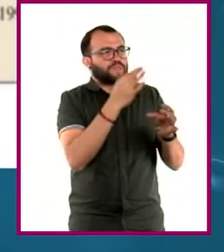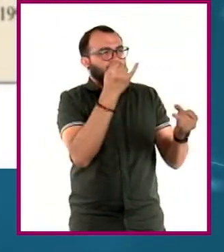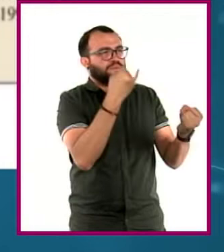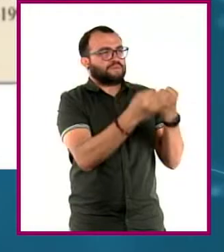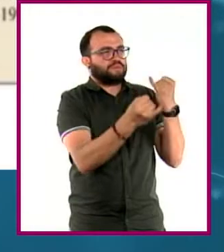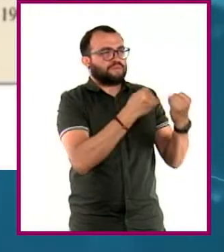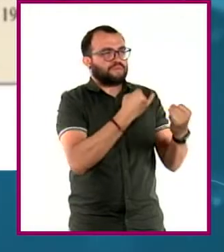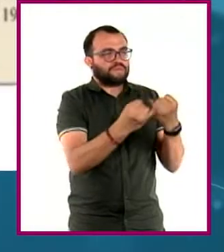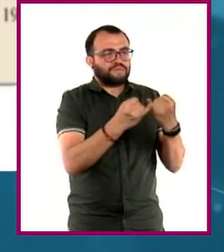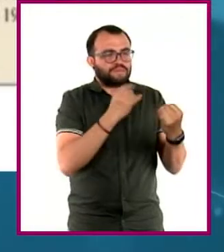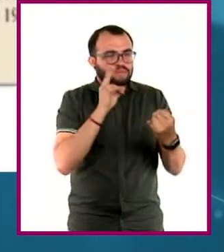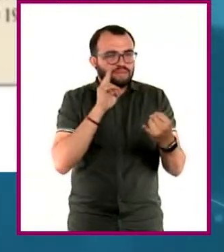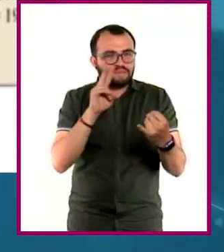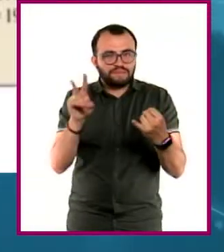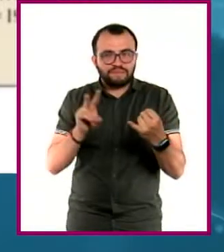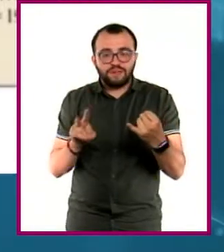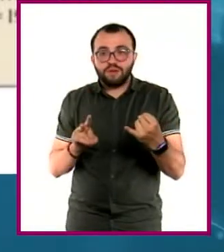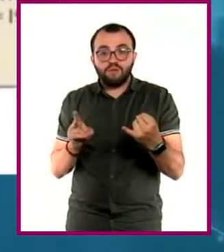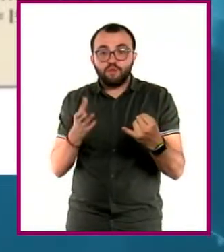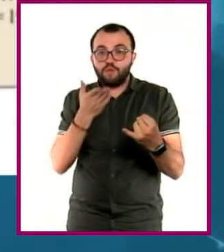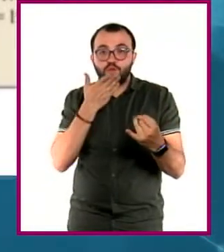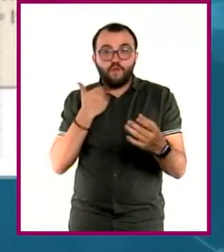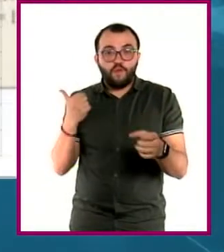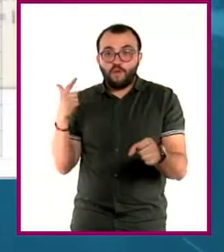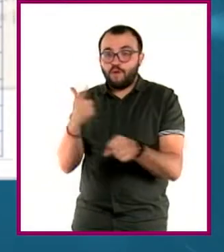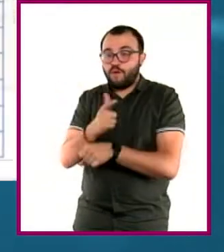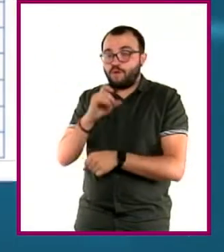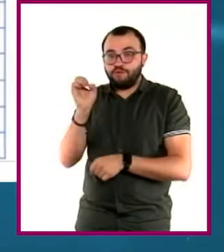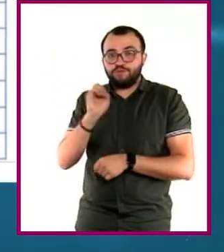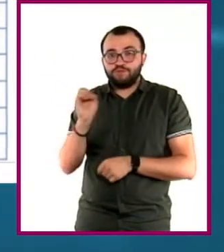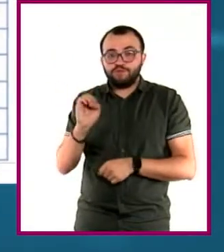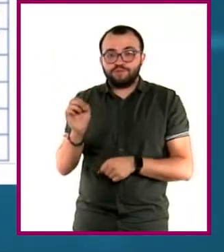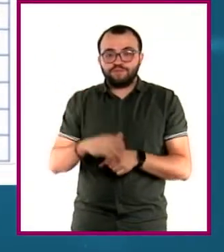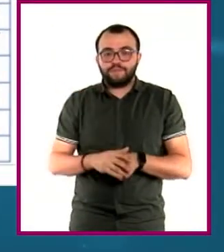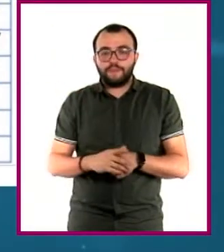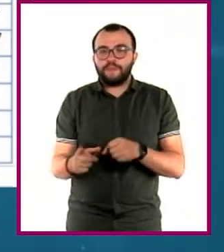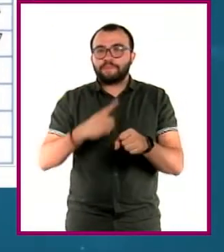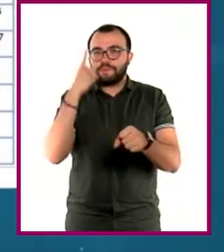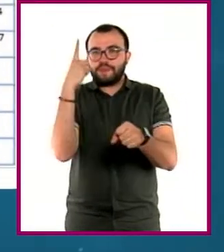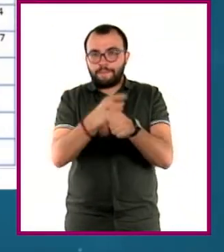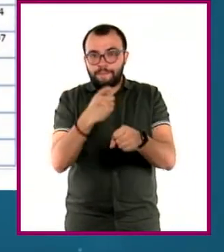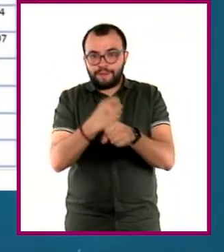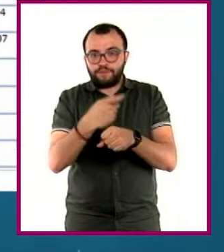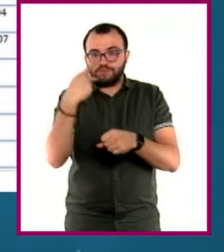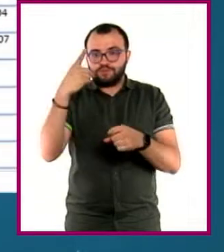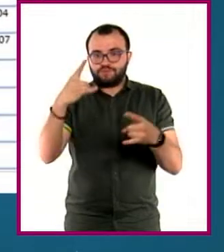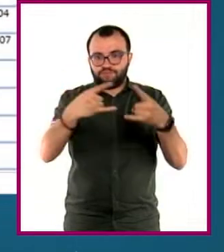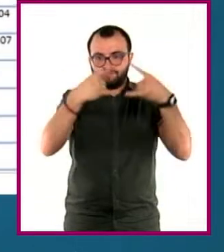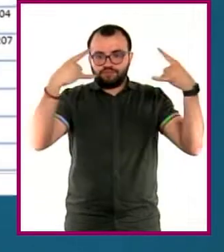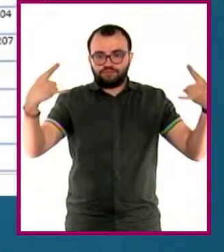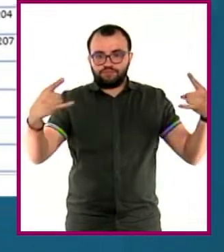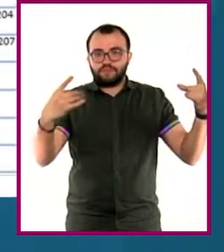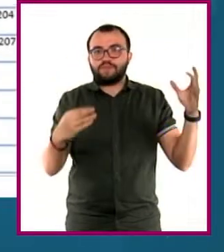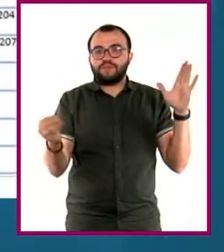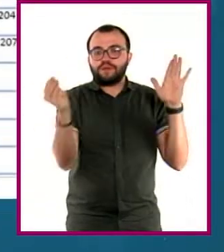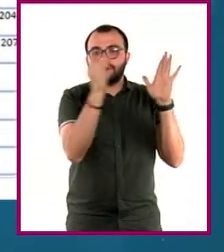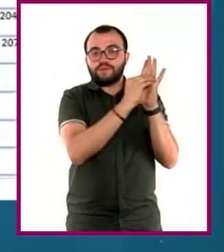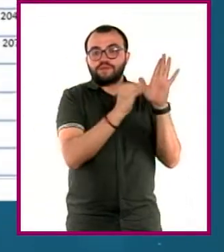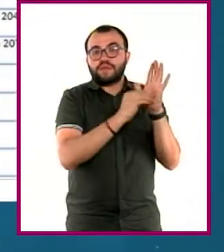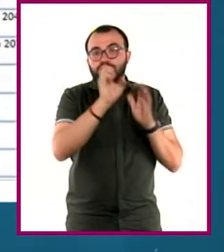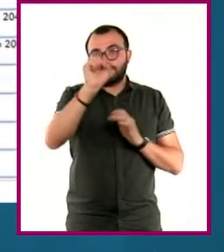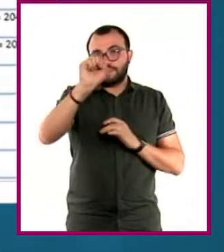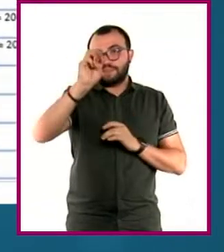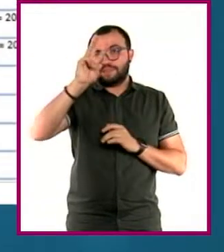elementos que en su momento no habían sido descubiertos. En la primera versión de su tabla periódica incluyó